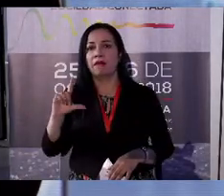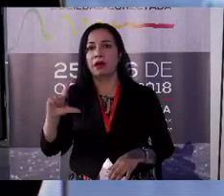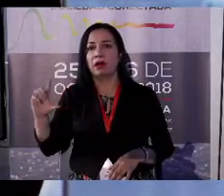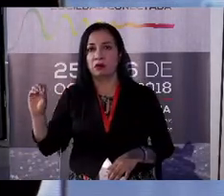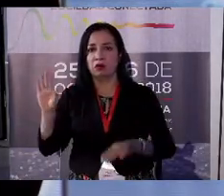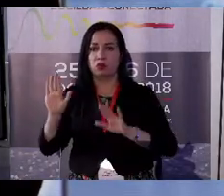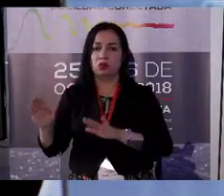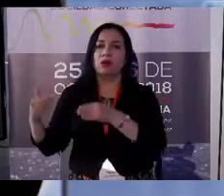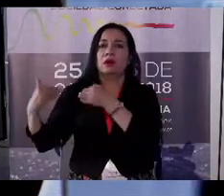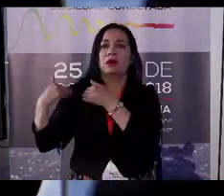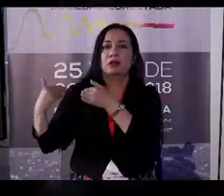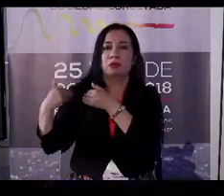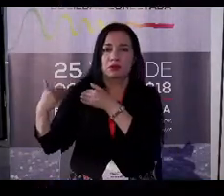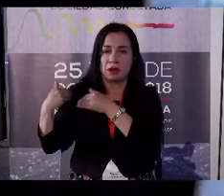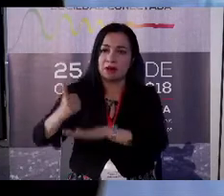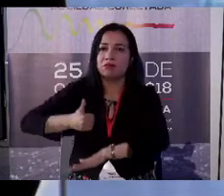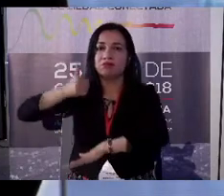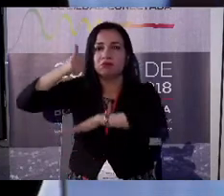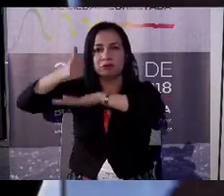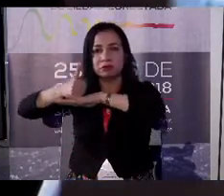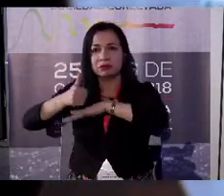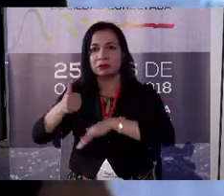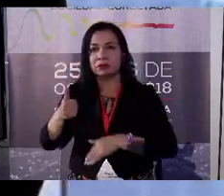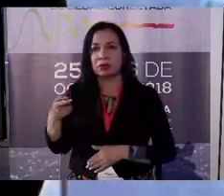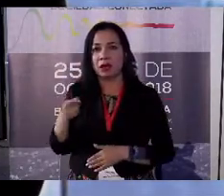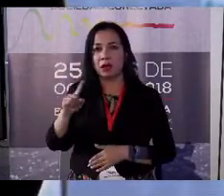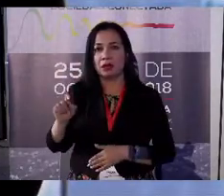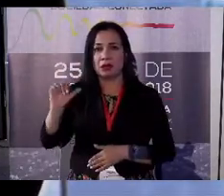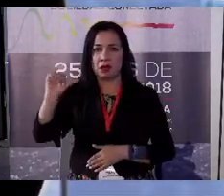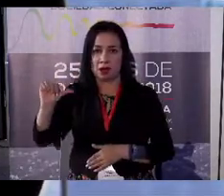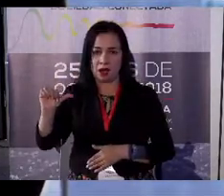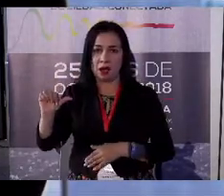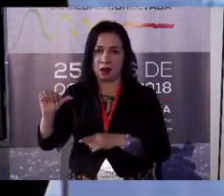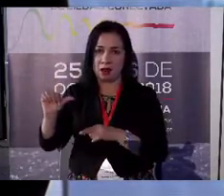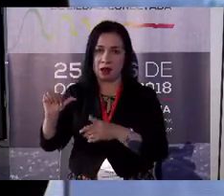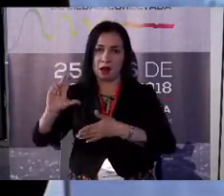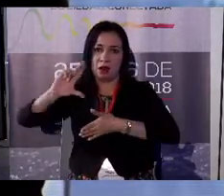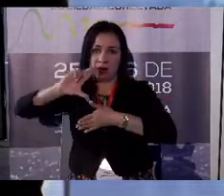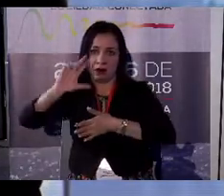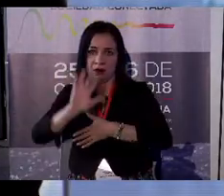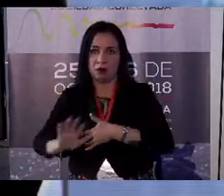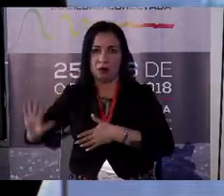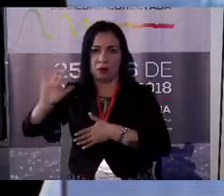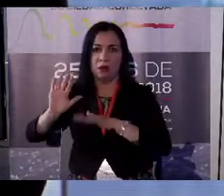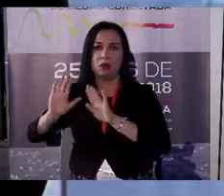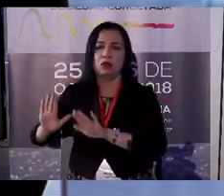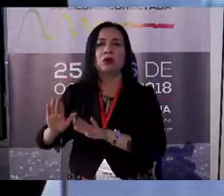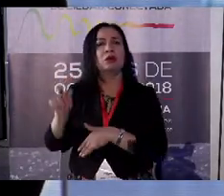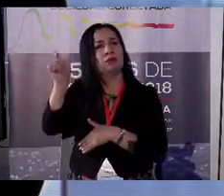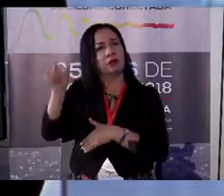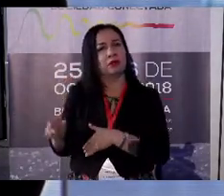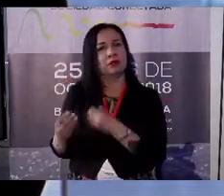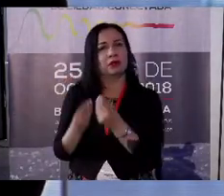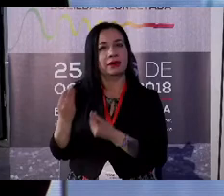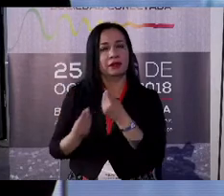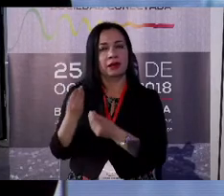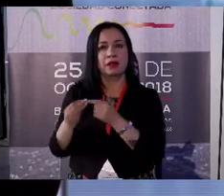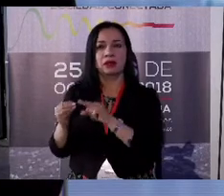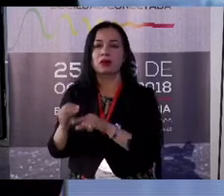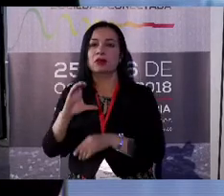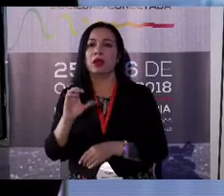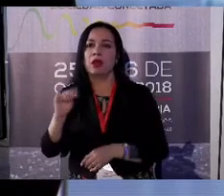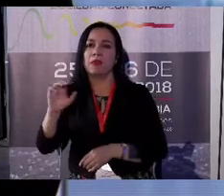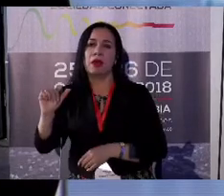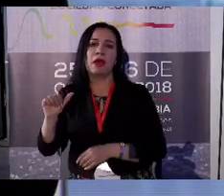Latina, responsable de representar y liderar las actividades en la región. El señor Cabello ha estado trabajando en la GSMA